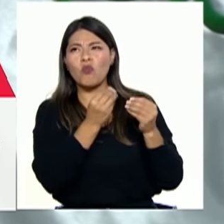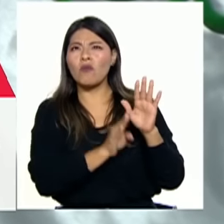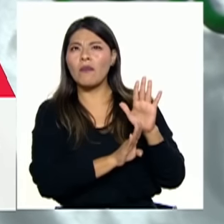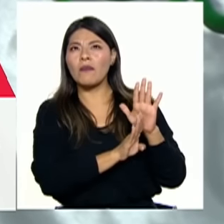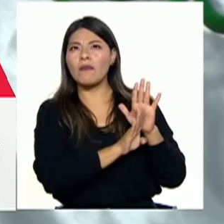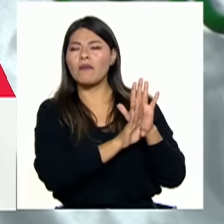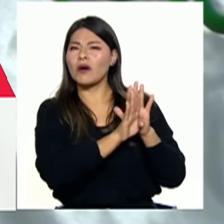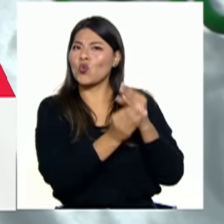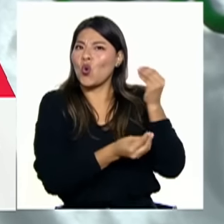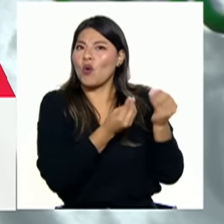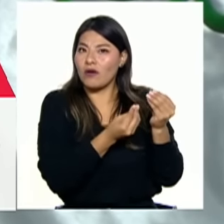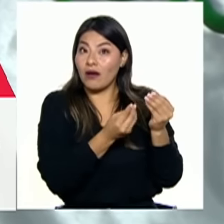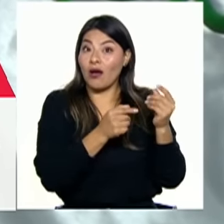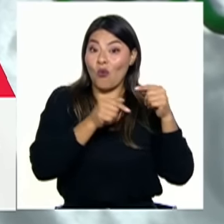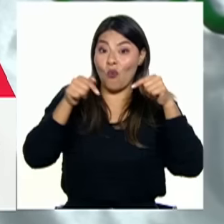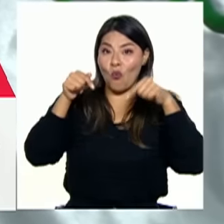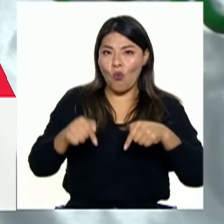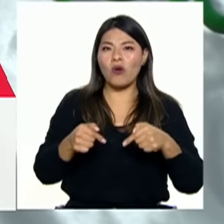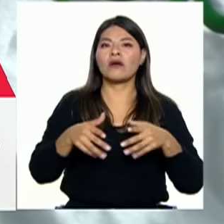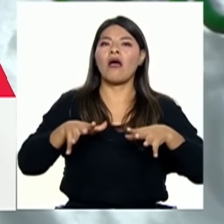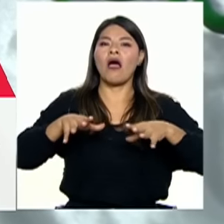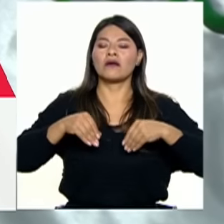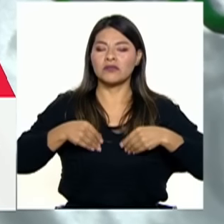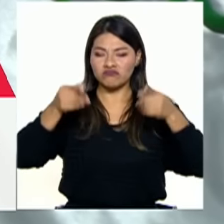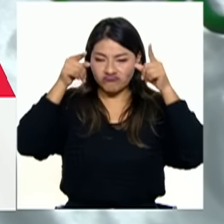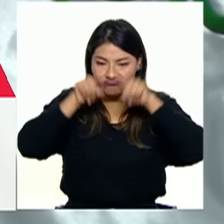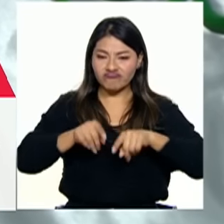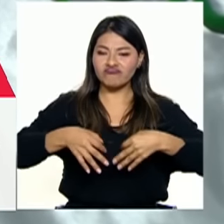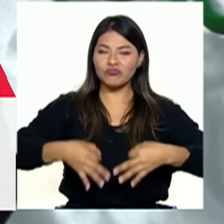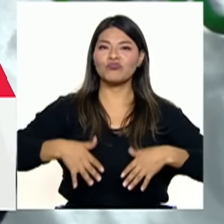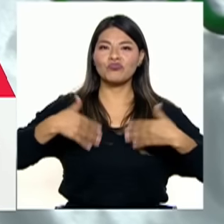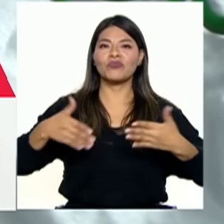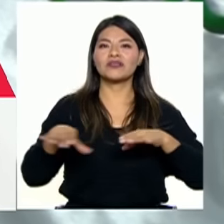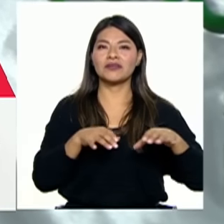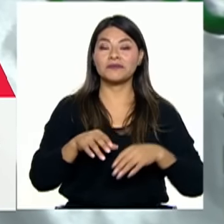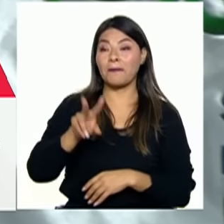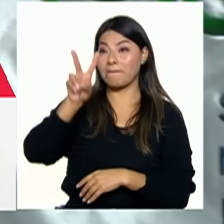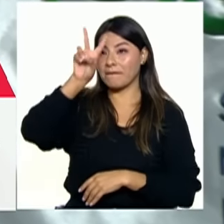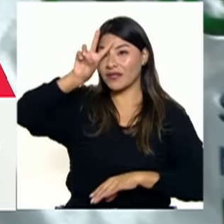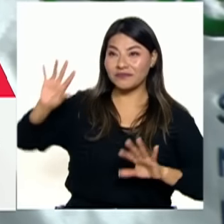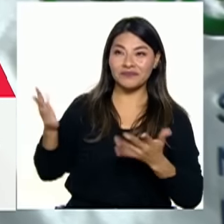digan que un día como hoy el Perú tomó la decisión de hacerlo. ¡Viva el Perú! ¡Viva!